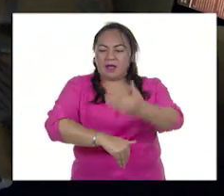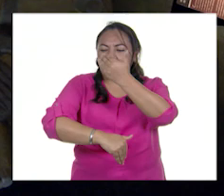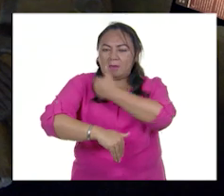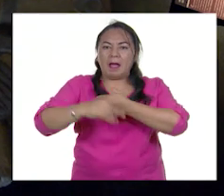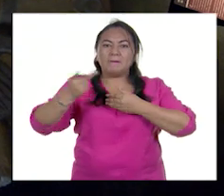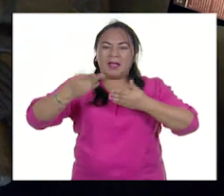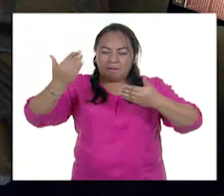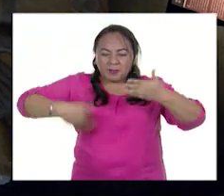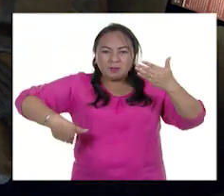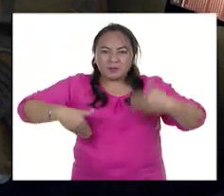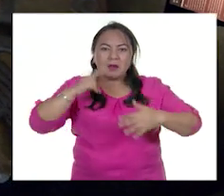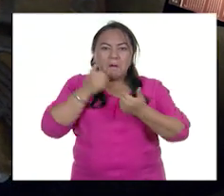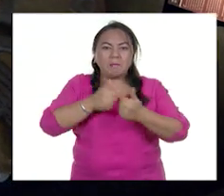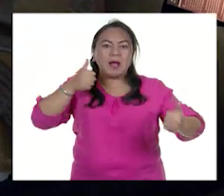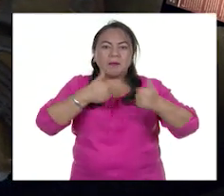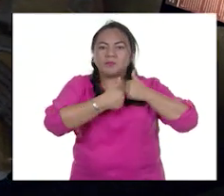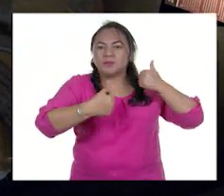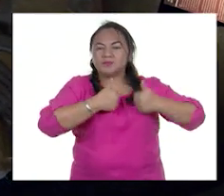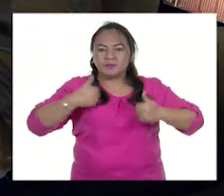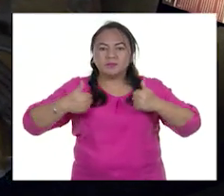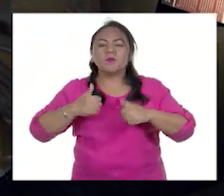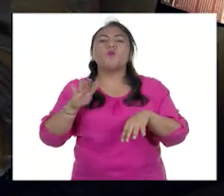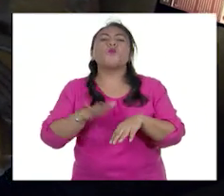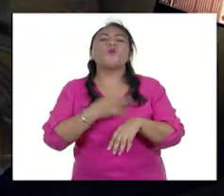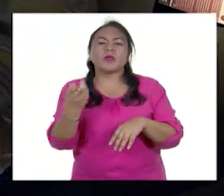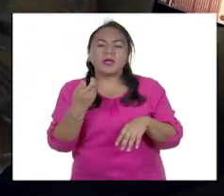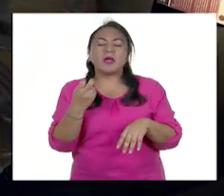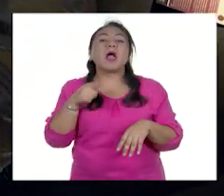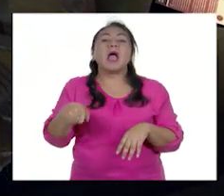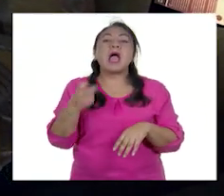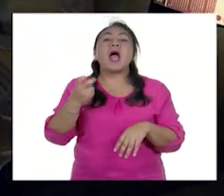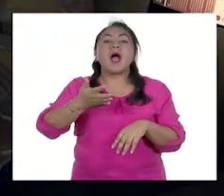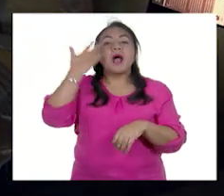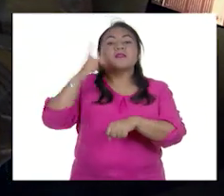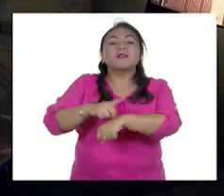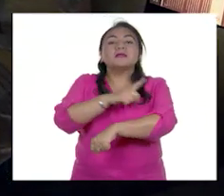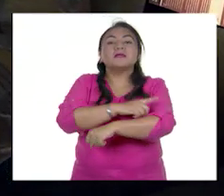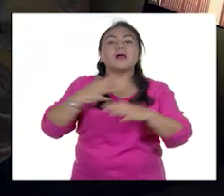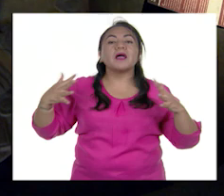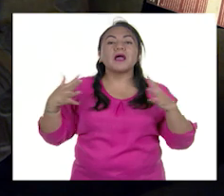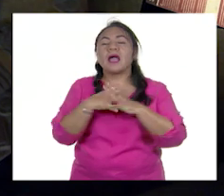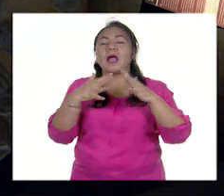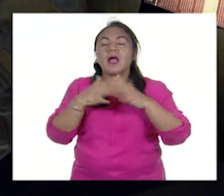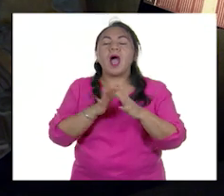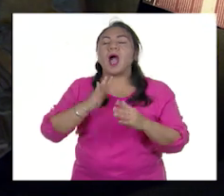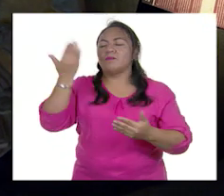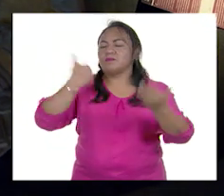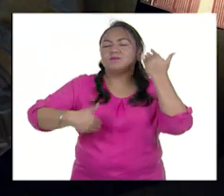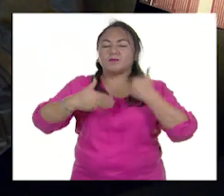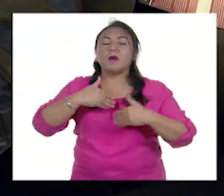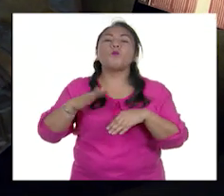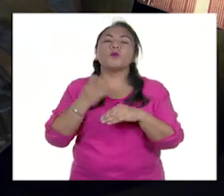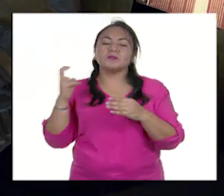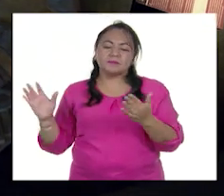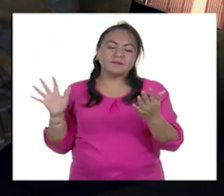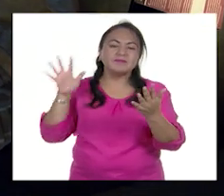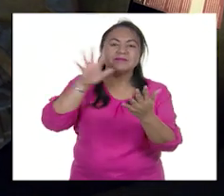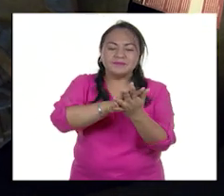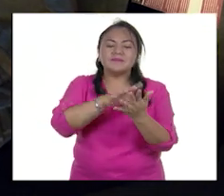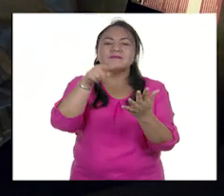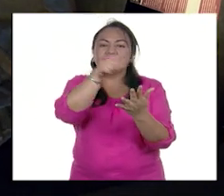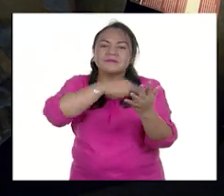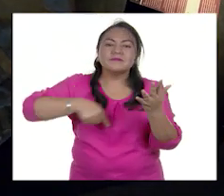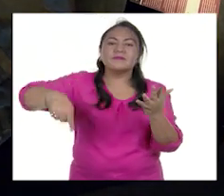piernas están separados del cuerpo debido a que así quedó tras este combate mítico. Pero ella está representada como una